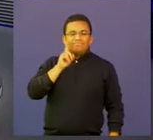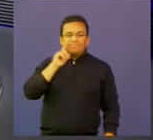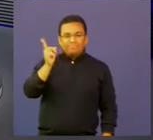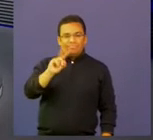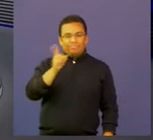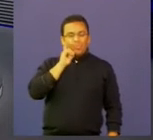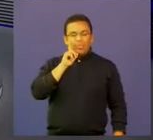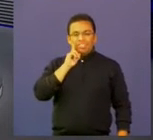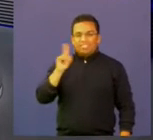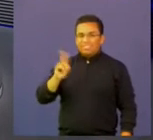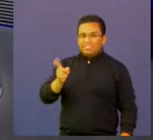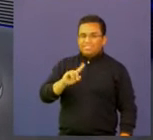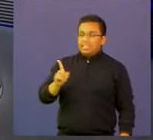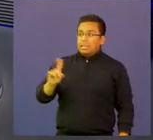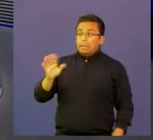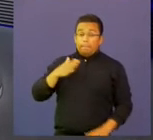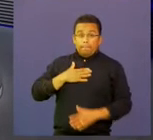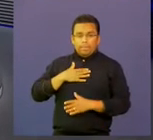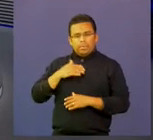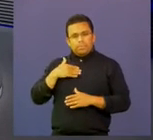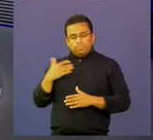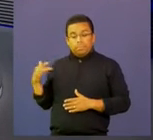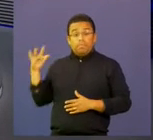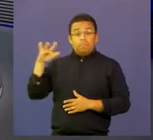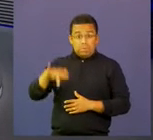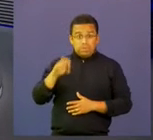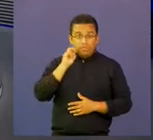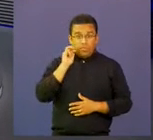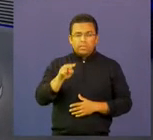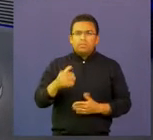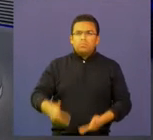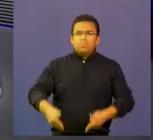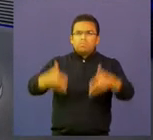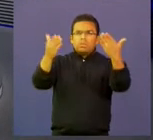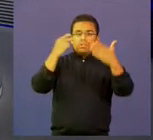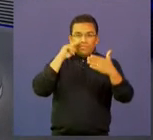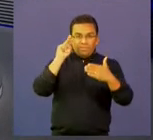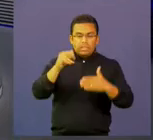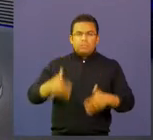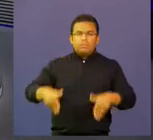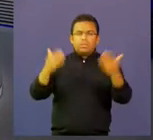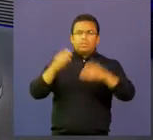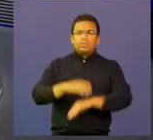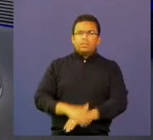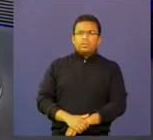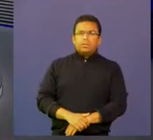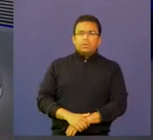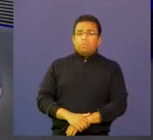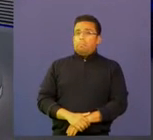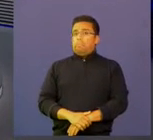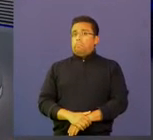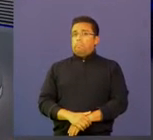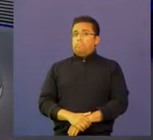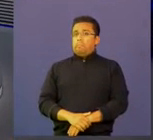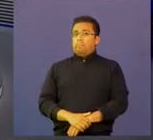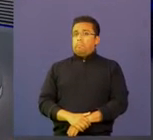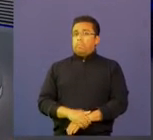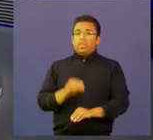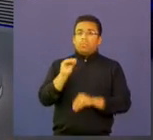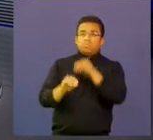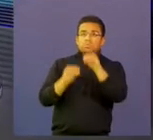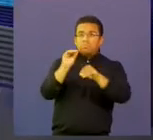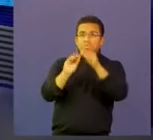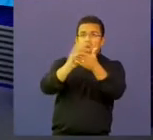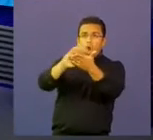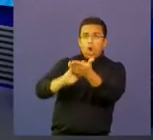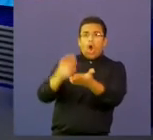primera conclusión, pues la primera pregunta que yo me hice cuando llegué ahí fue, sí, oiga, ¿están remodelando la iglesia? Me dijeron, no,